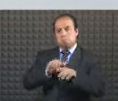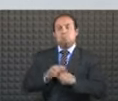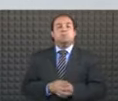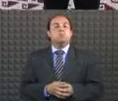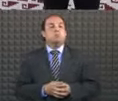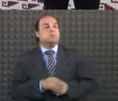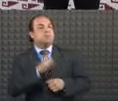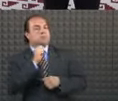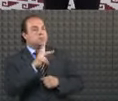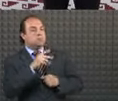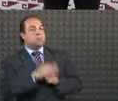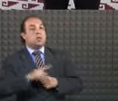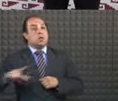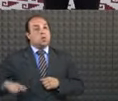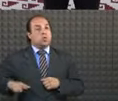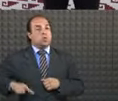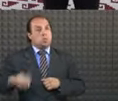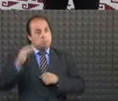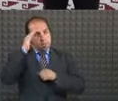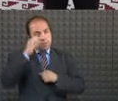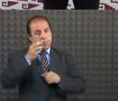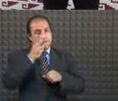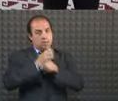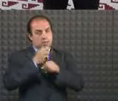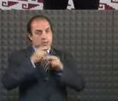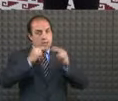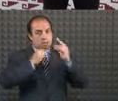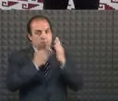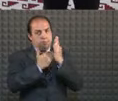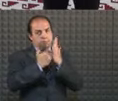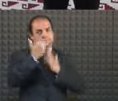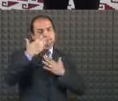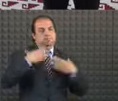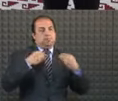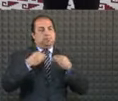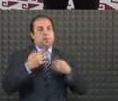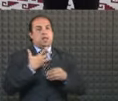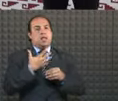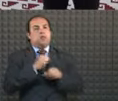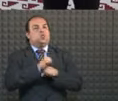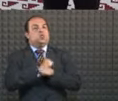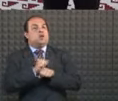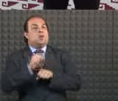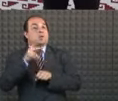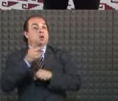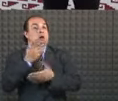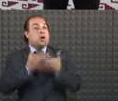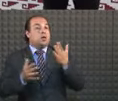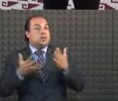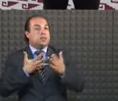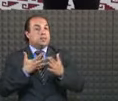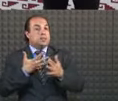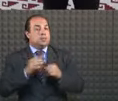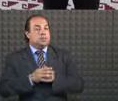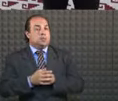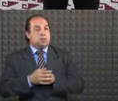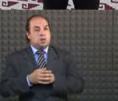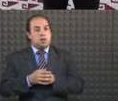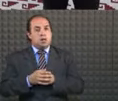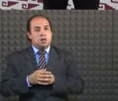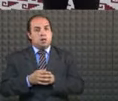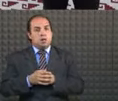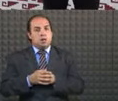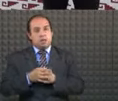Ok. El gobierno preveía que la tercera ola sería menos intensa, sin embargo, pues ya estamos alcanzando los niveles